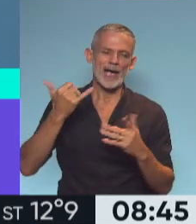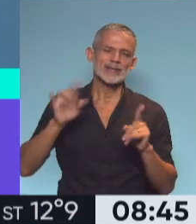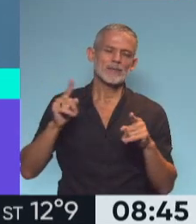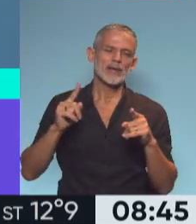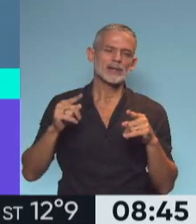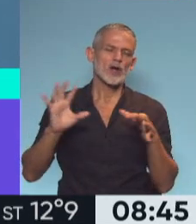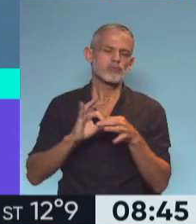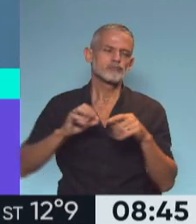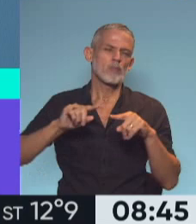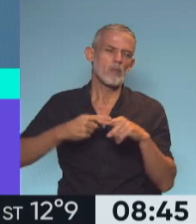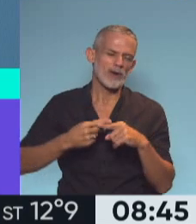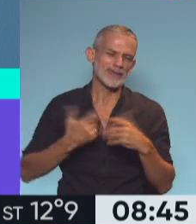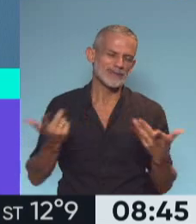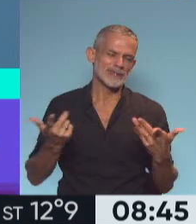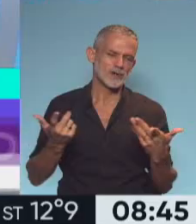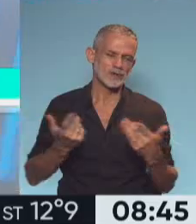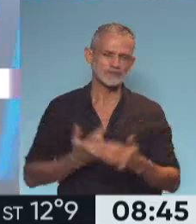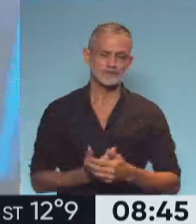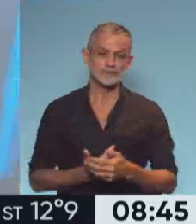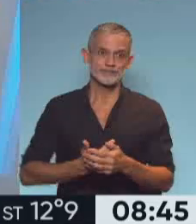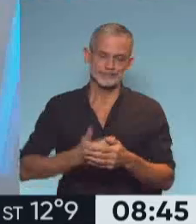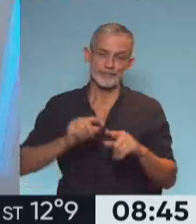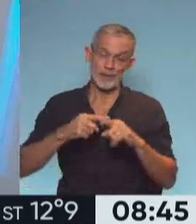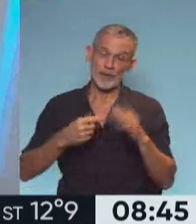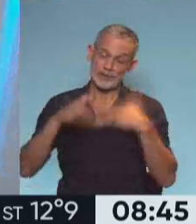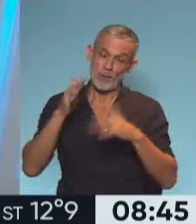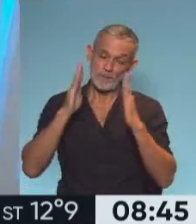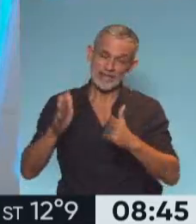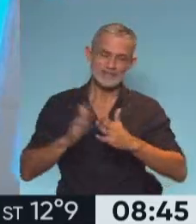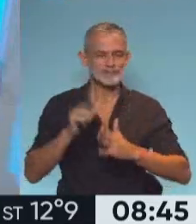un cariz político también. Claro, estrictamente político, tal cual. Vero, gracias. Gracias a